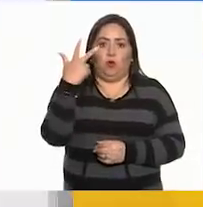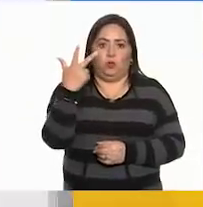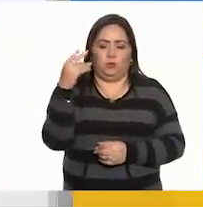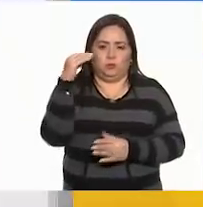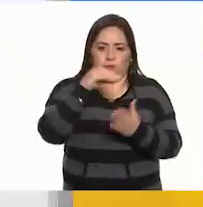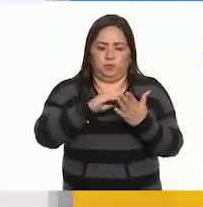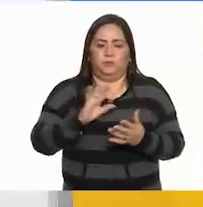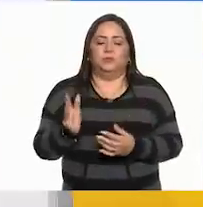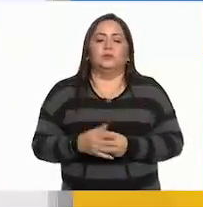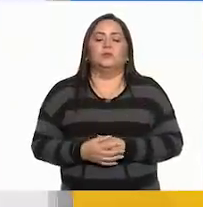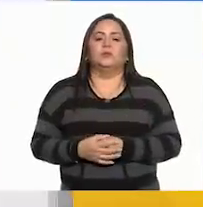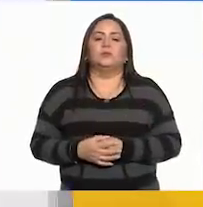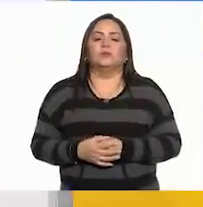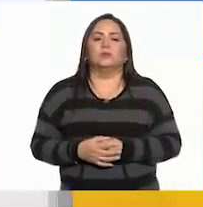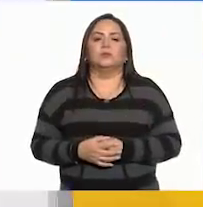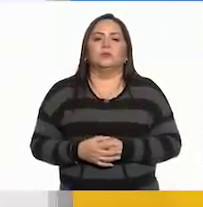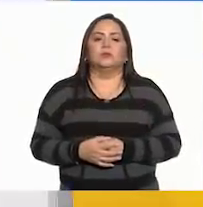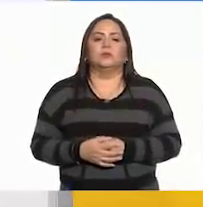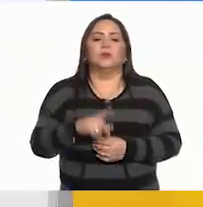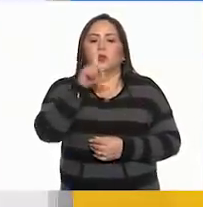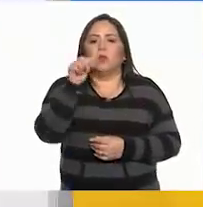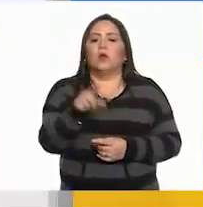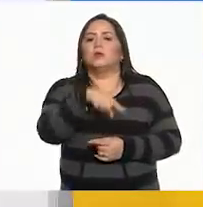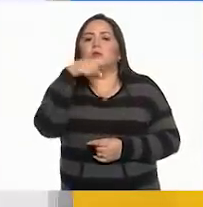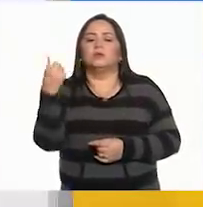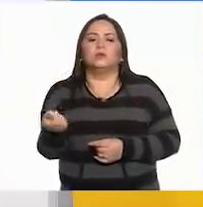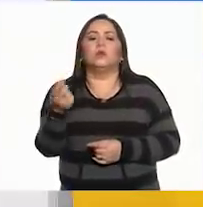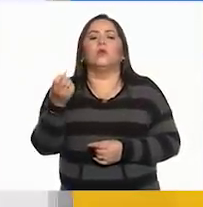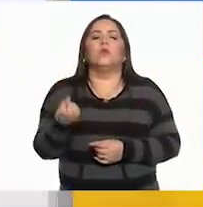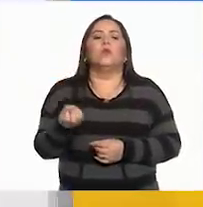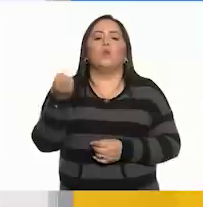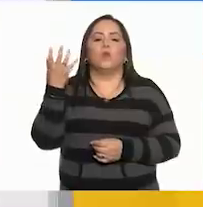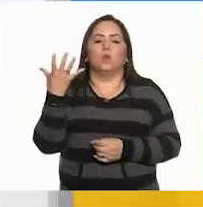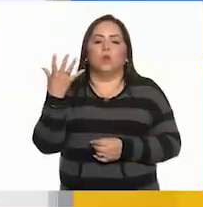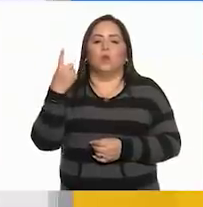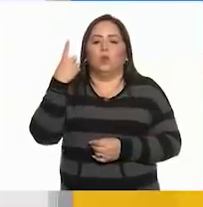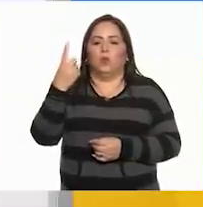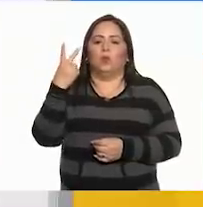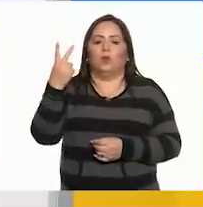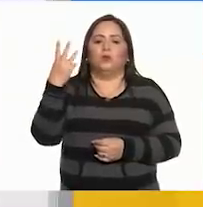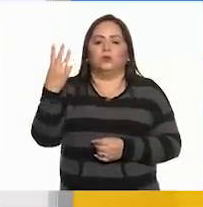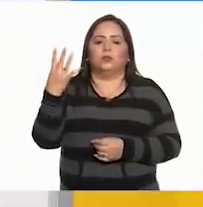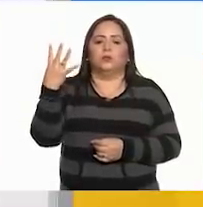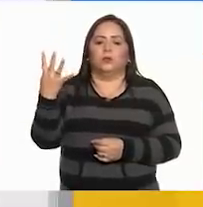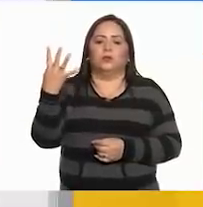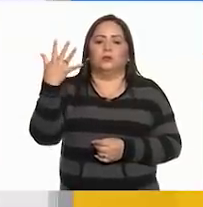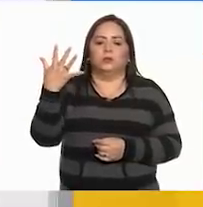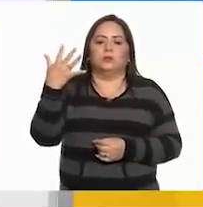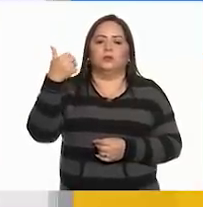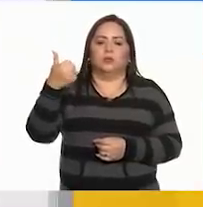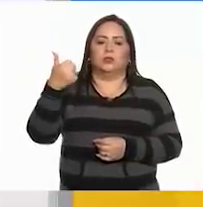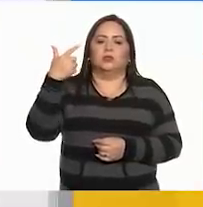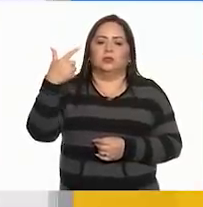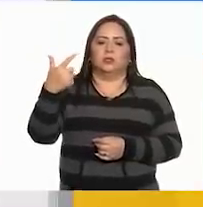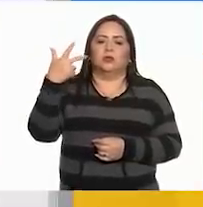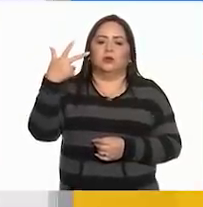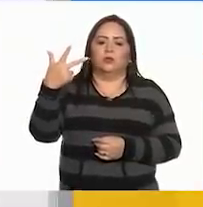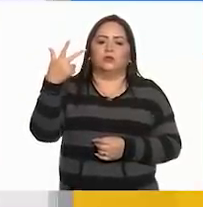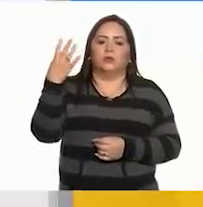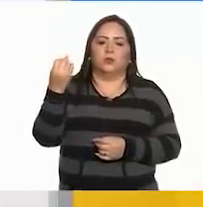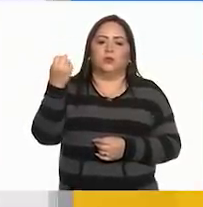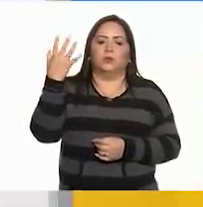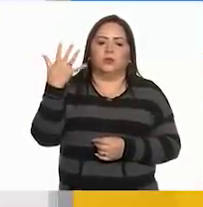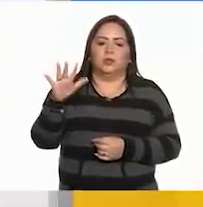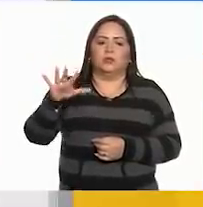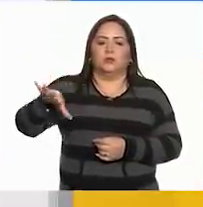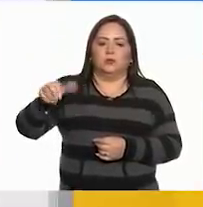Muy bien. Y tendríamos que contar entonces la de la siguiente figura. La siguiente sería 1, 2, 3, 4, 5, 6, 7,